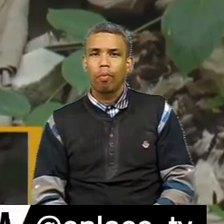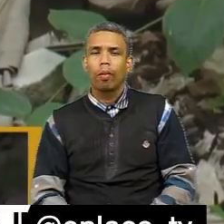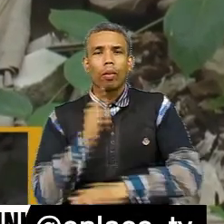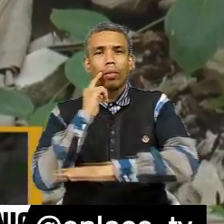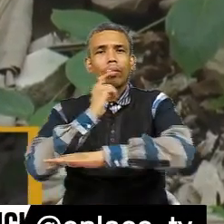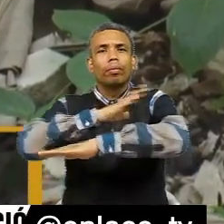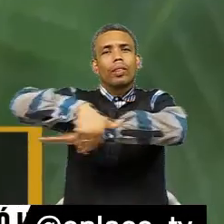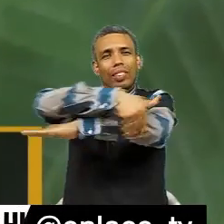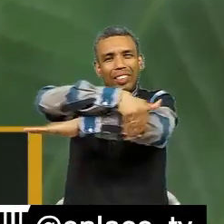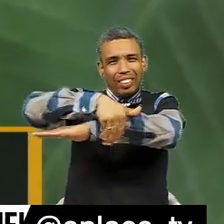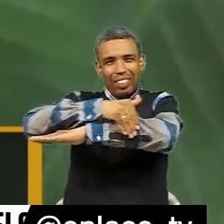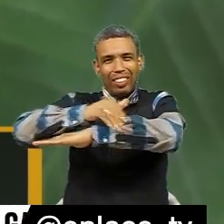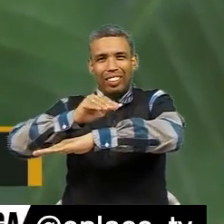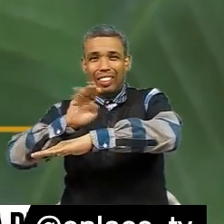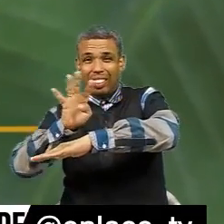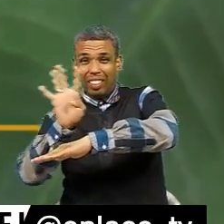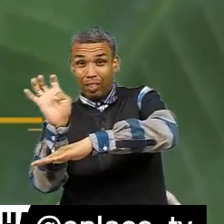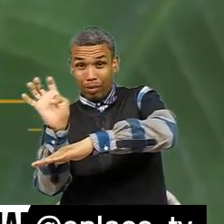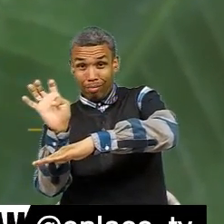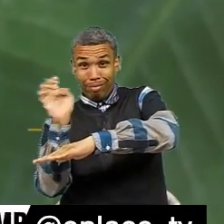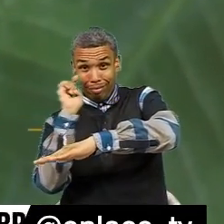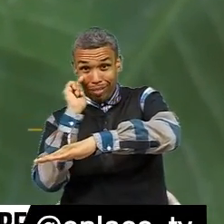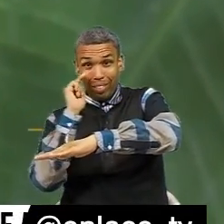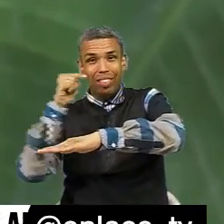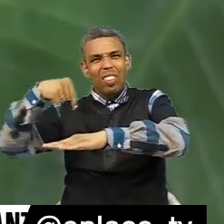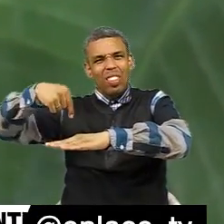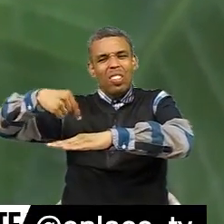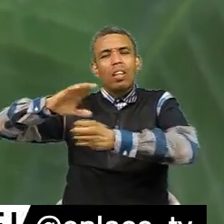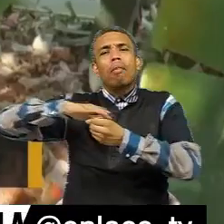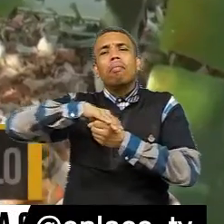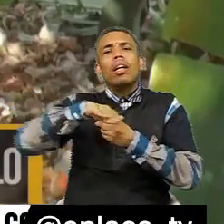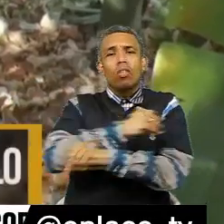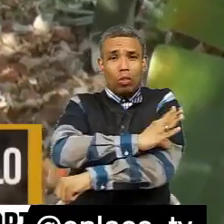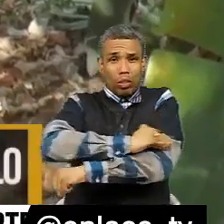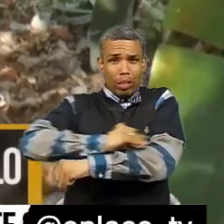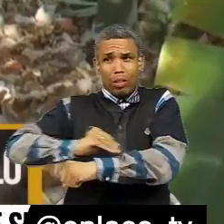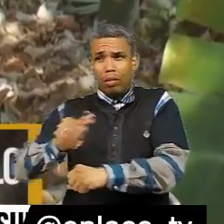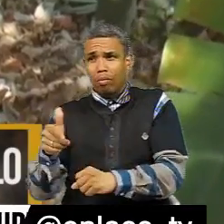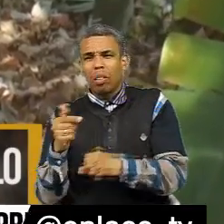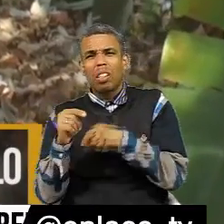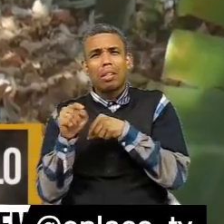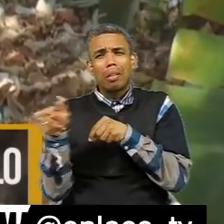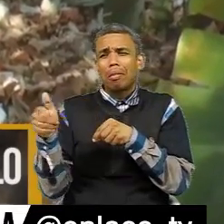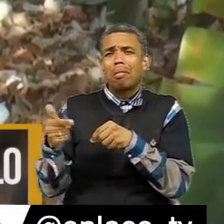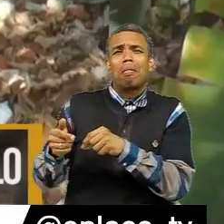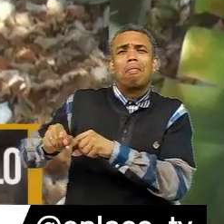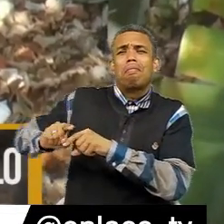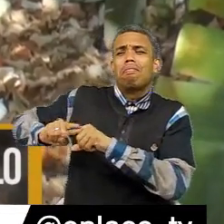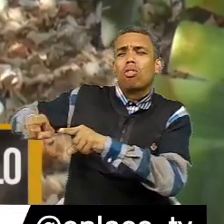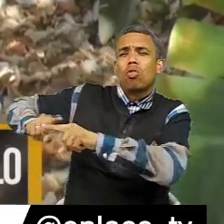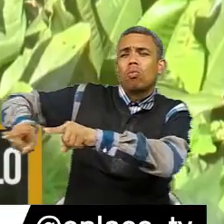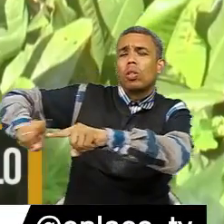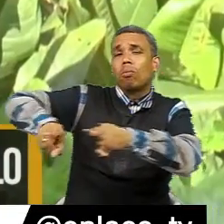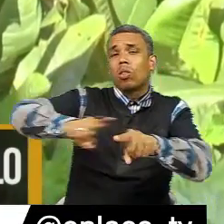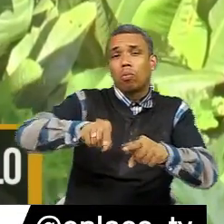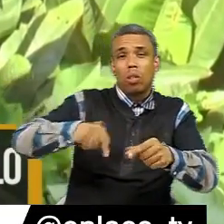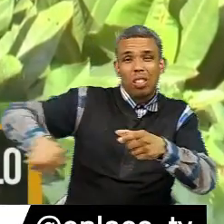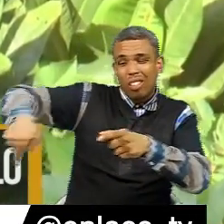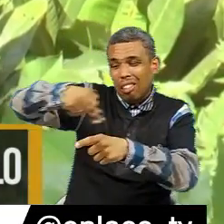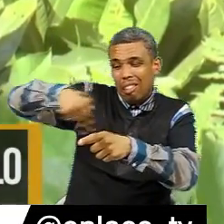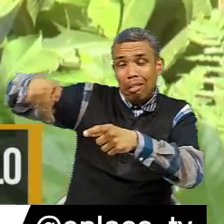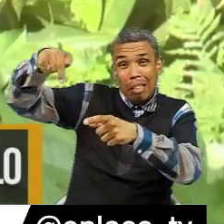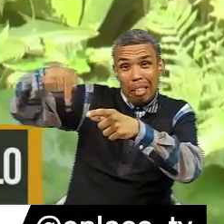49 con calle 30 de este sector de la comuna 4 de la ciudad, varios son los pozos sépticos que se encuentran destapados desde hace décadas, los cuales se